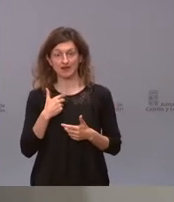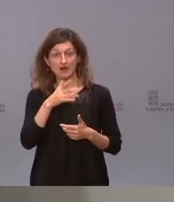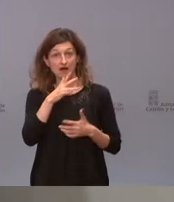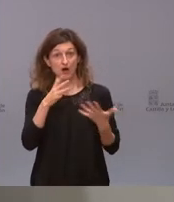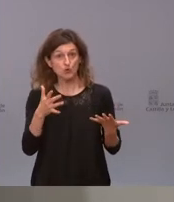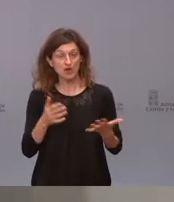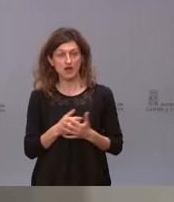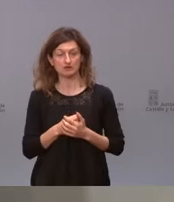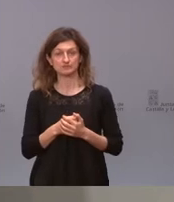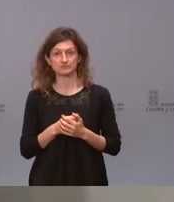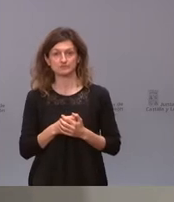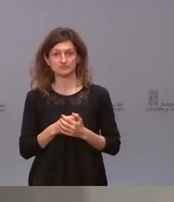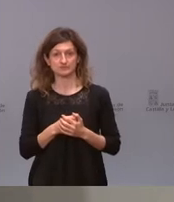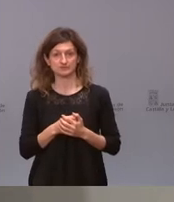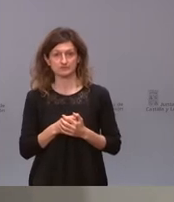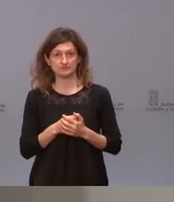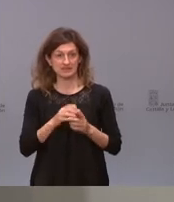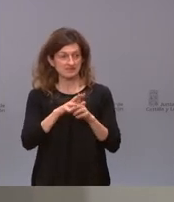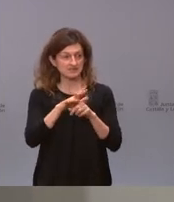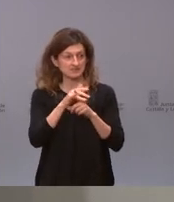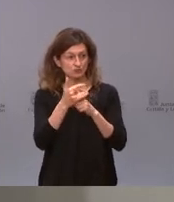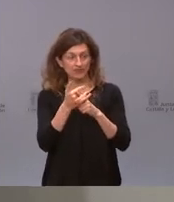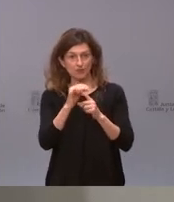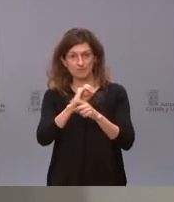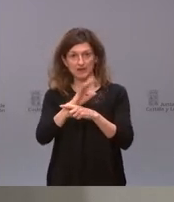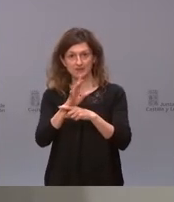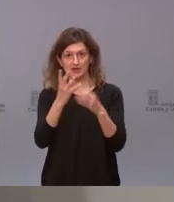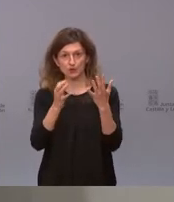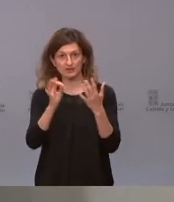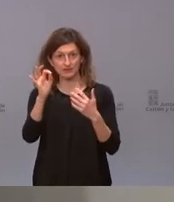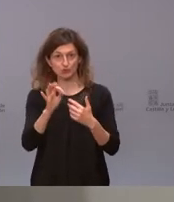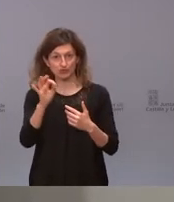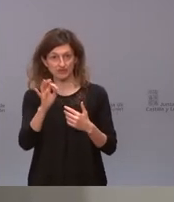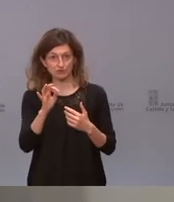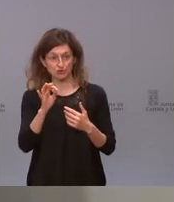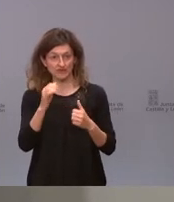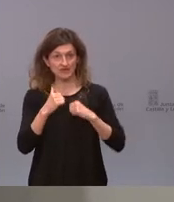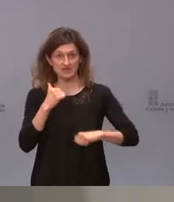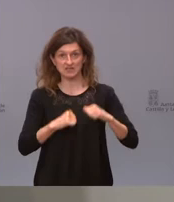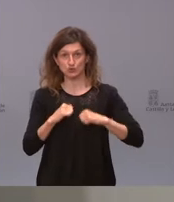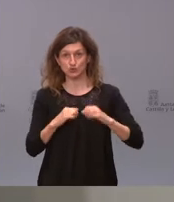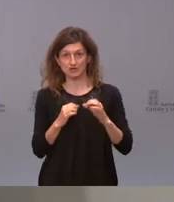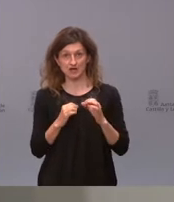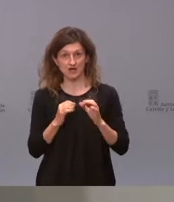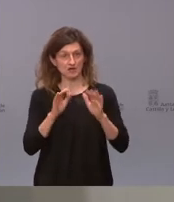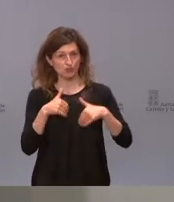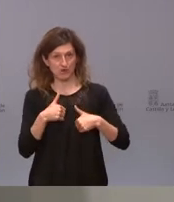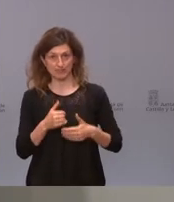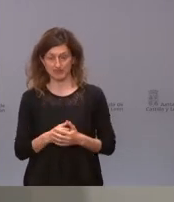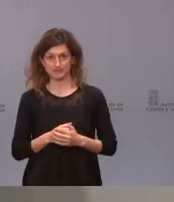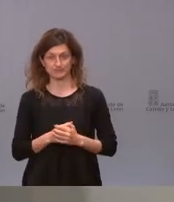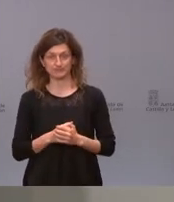mismo a pesar de estar en situación de pandemia tenemos más del 90% de la actividad quirúrgica mantenida y recuperada